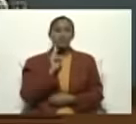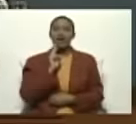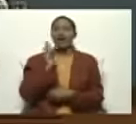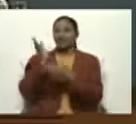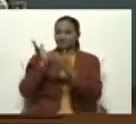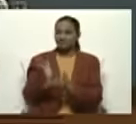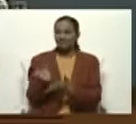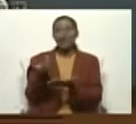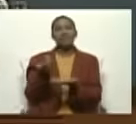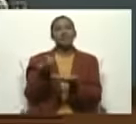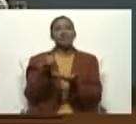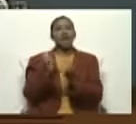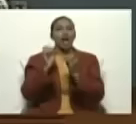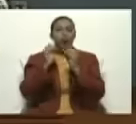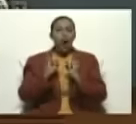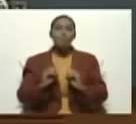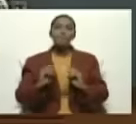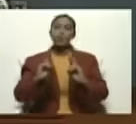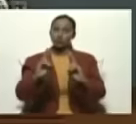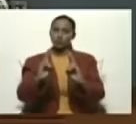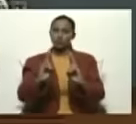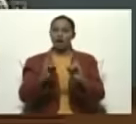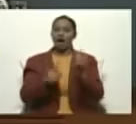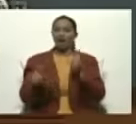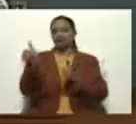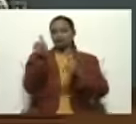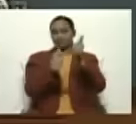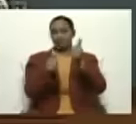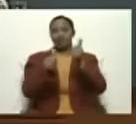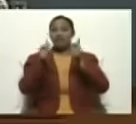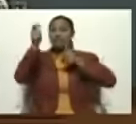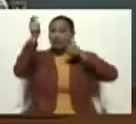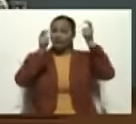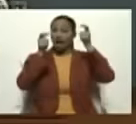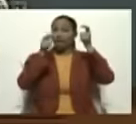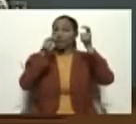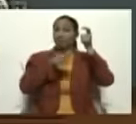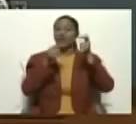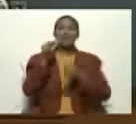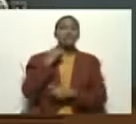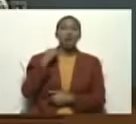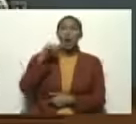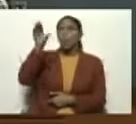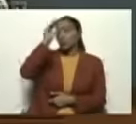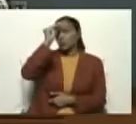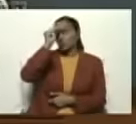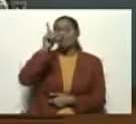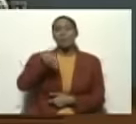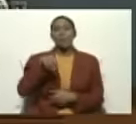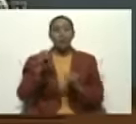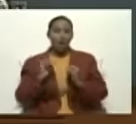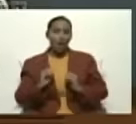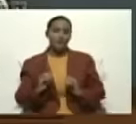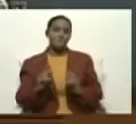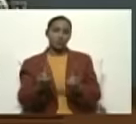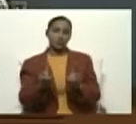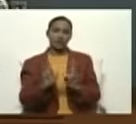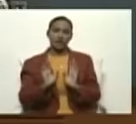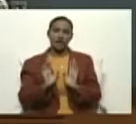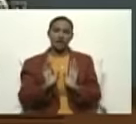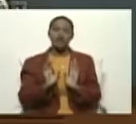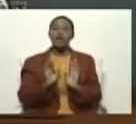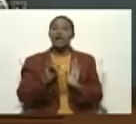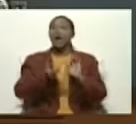oportunidad de estar al lado del comandante Chávez, pero también haber tenido la oportunidad, que no la han